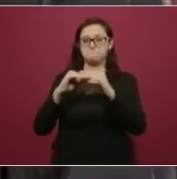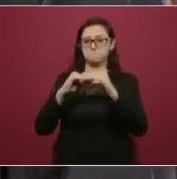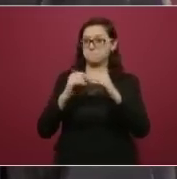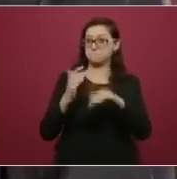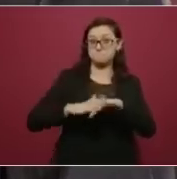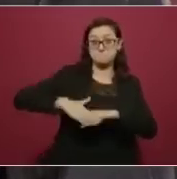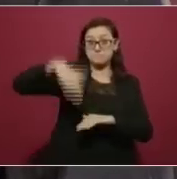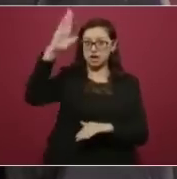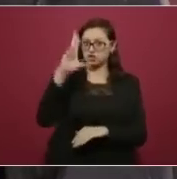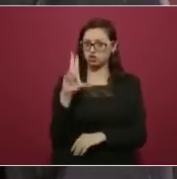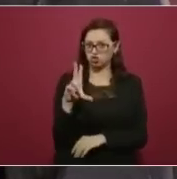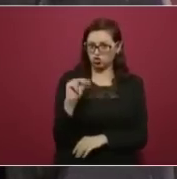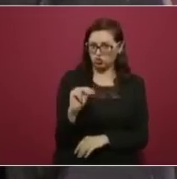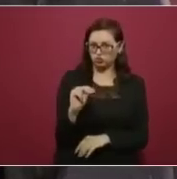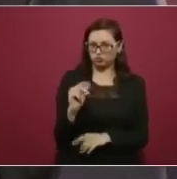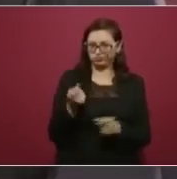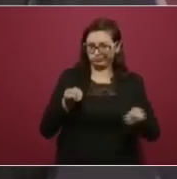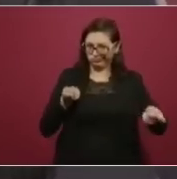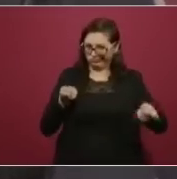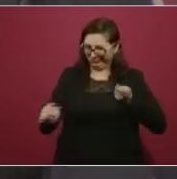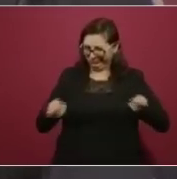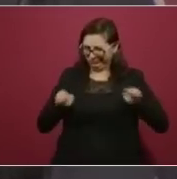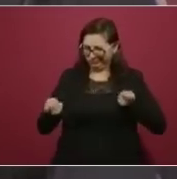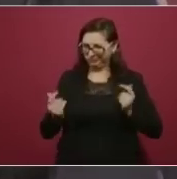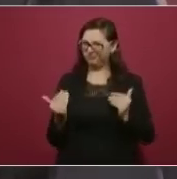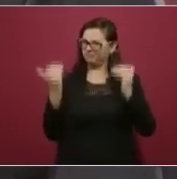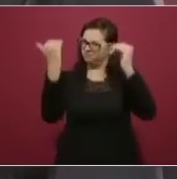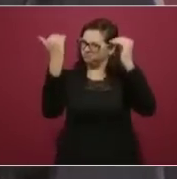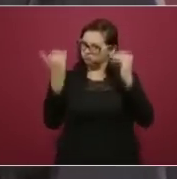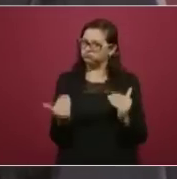combustibles. Y así va a ser